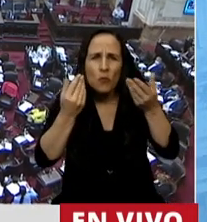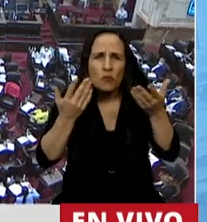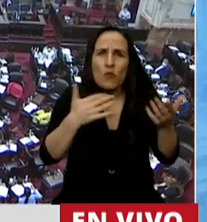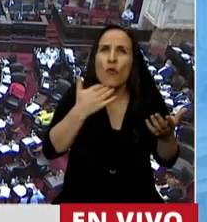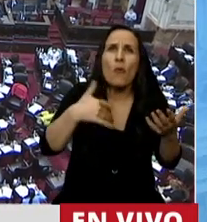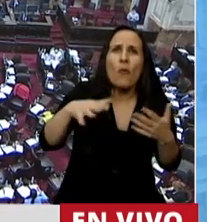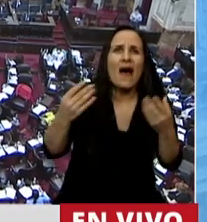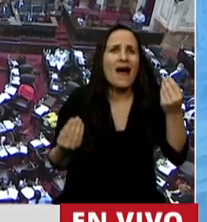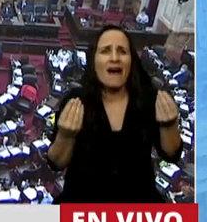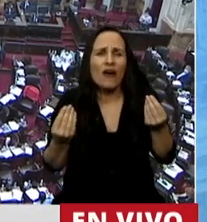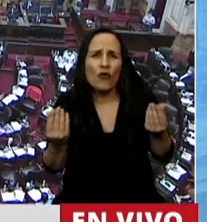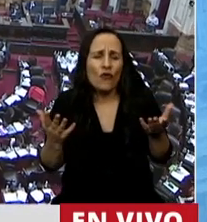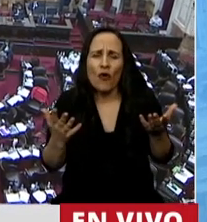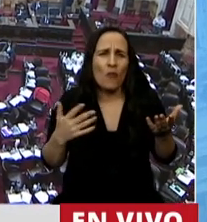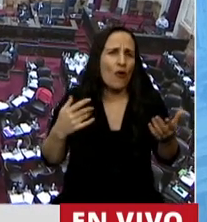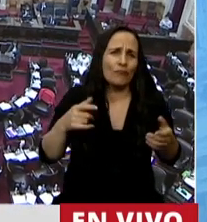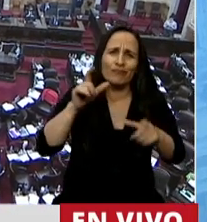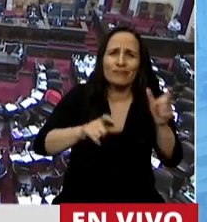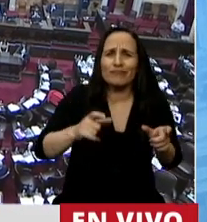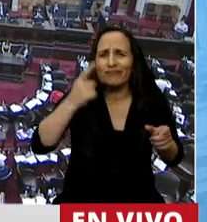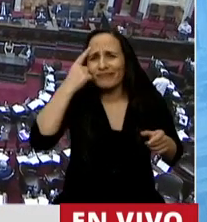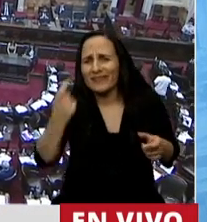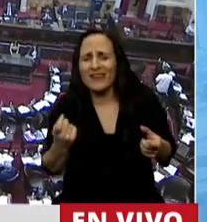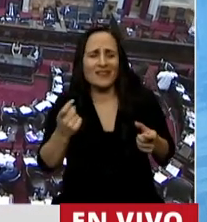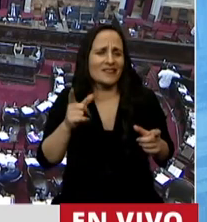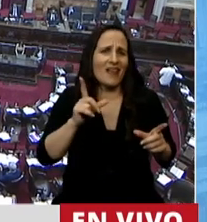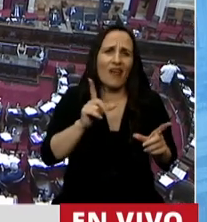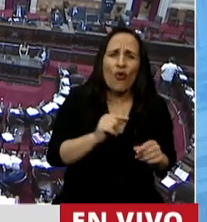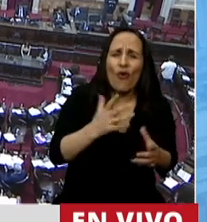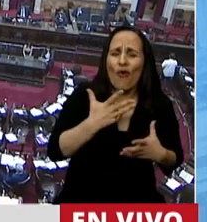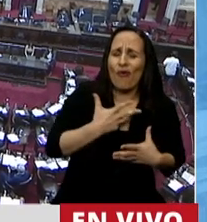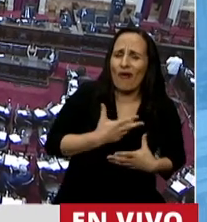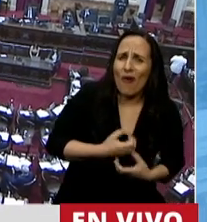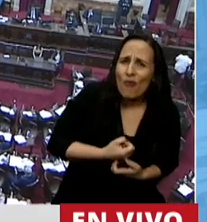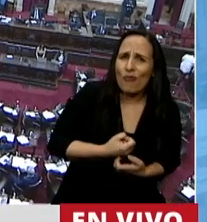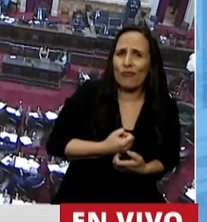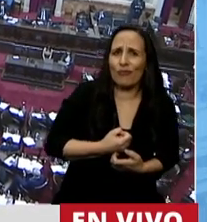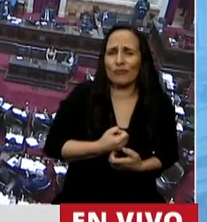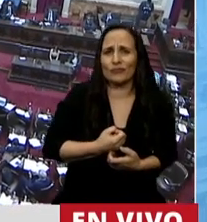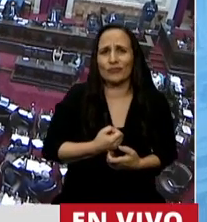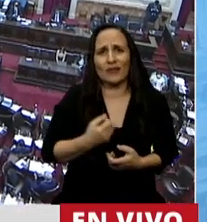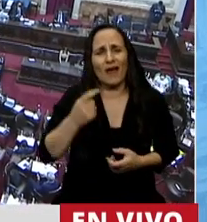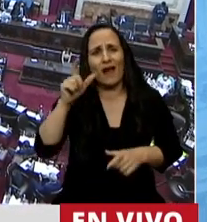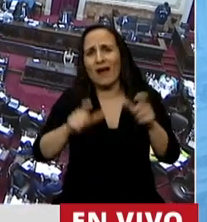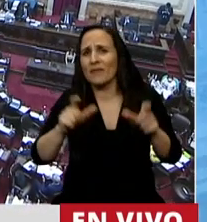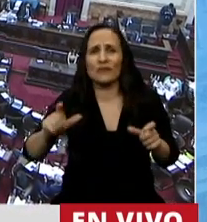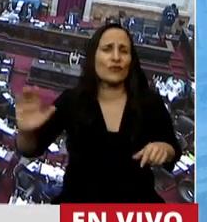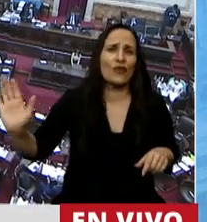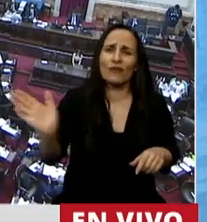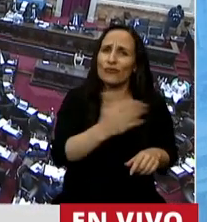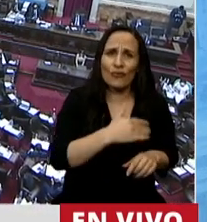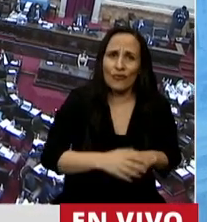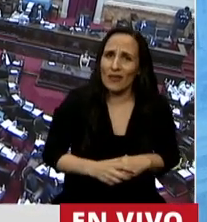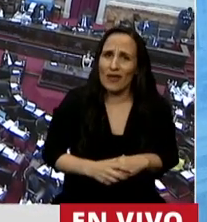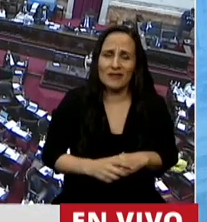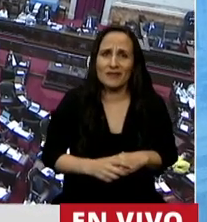impredecible que realmente trajo tristeza, dolor, angustia a todos, a cada uno de nosotros quizás